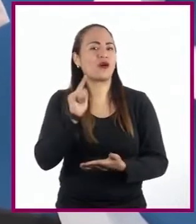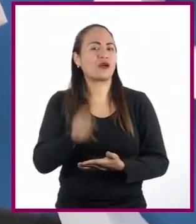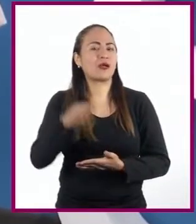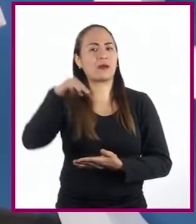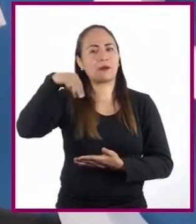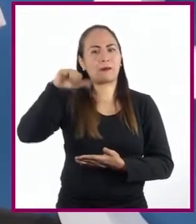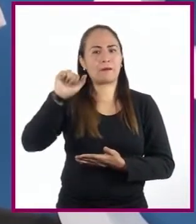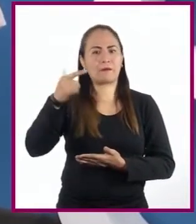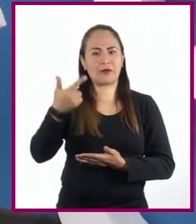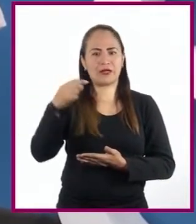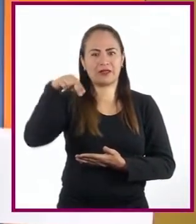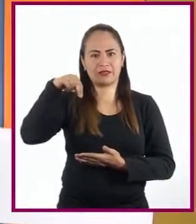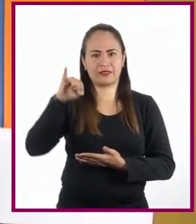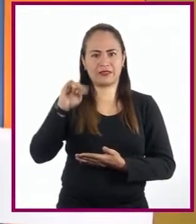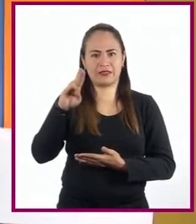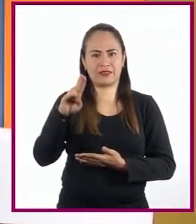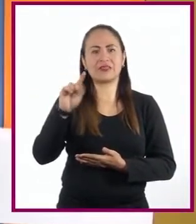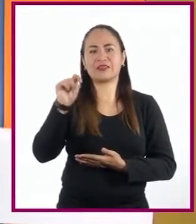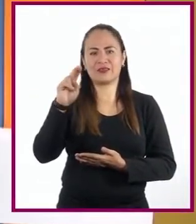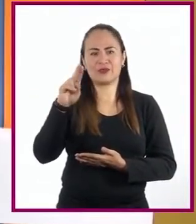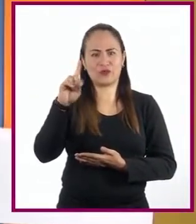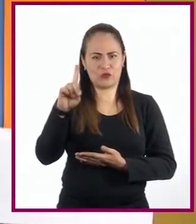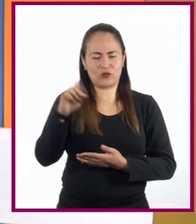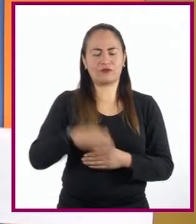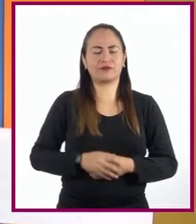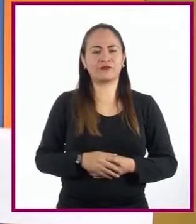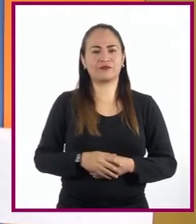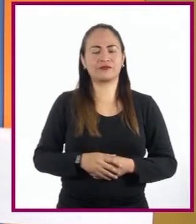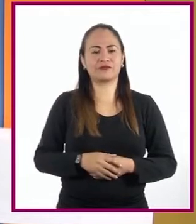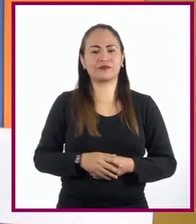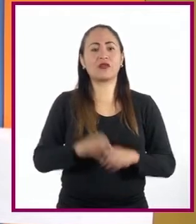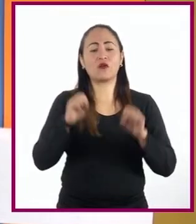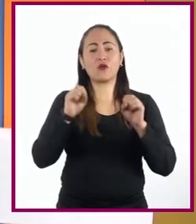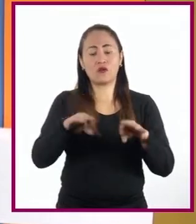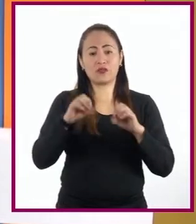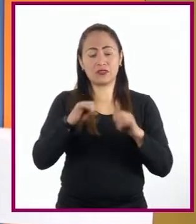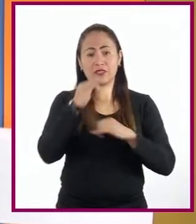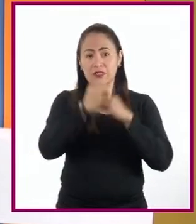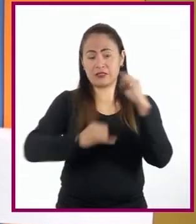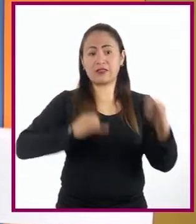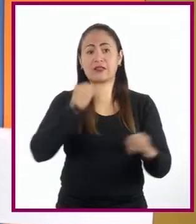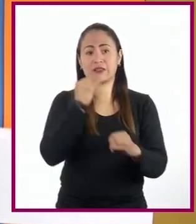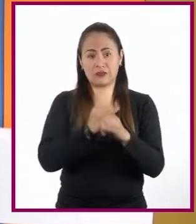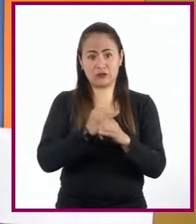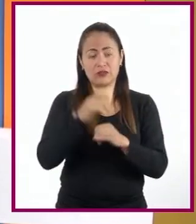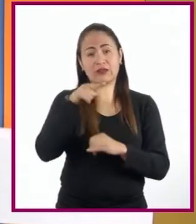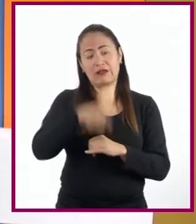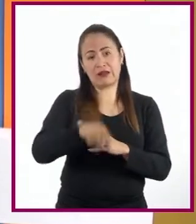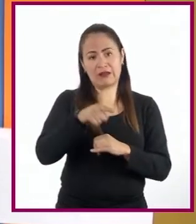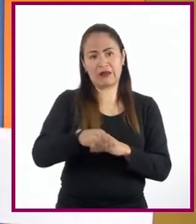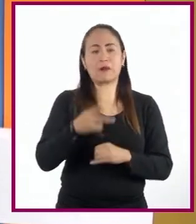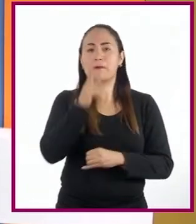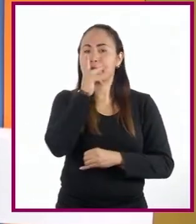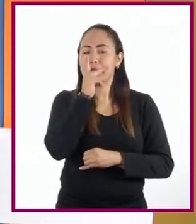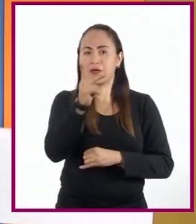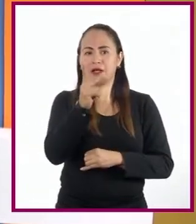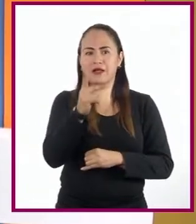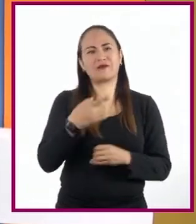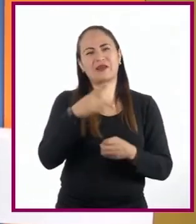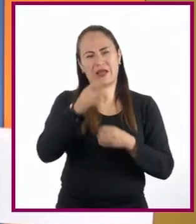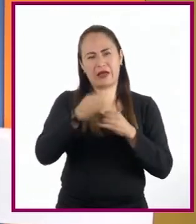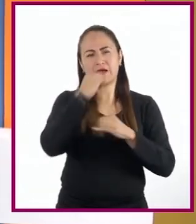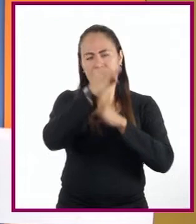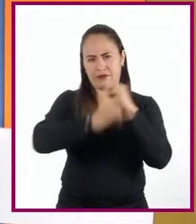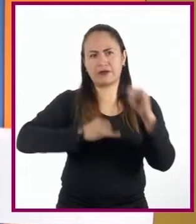magnitud y una medida. La Oficina Internacional de Pesas y Medidas, por medio del vocabulario